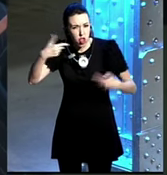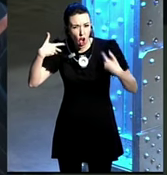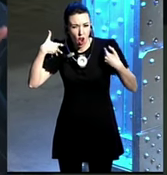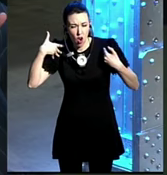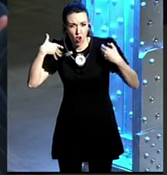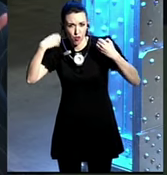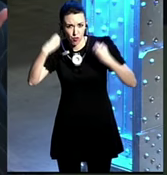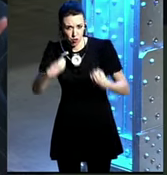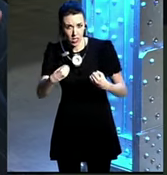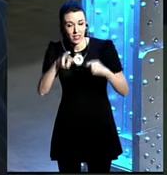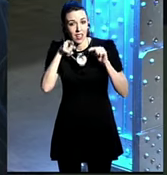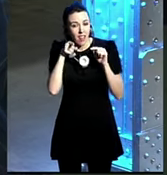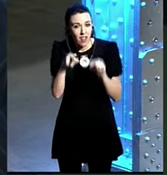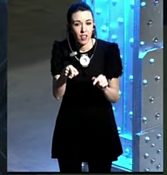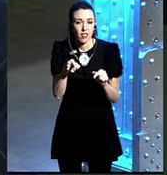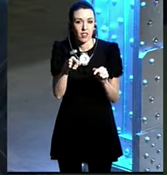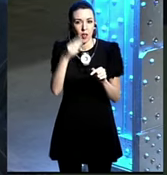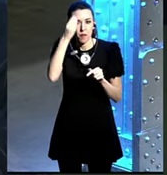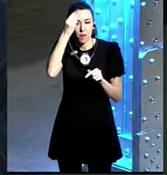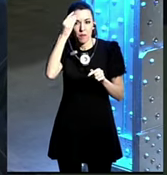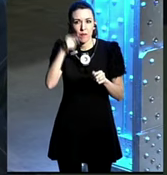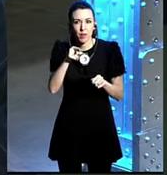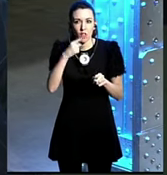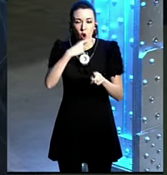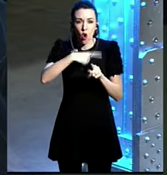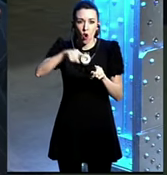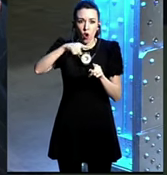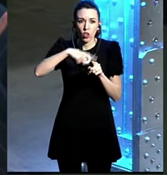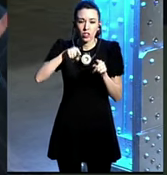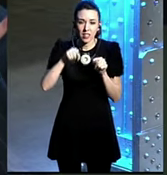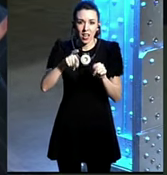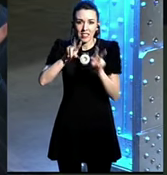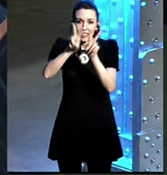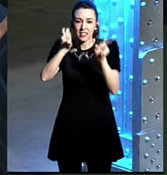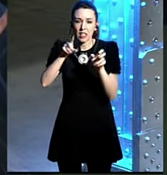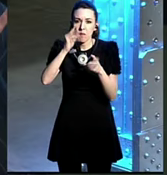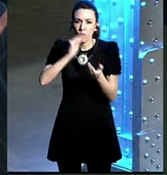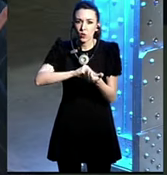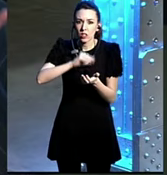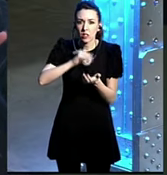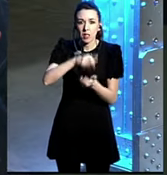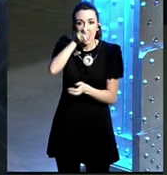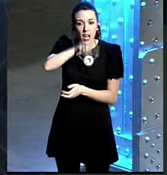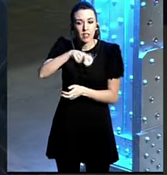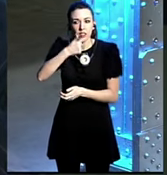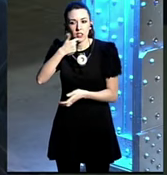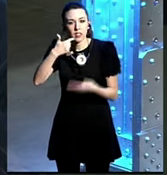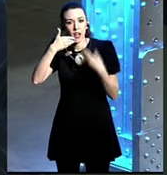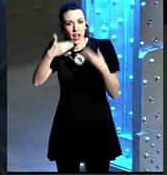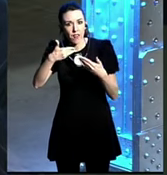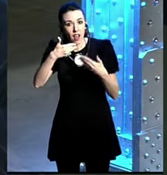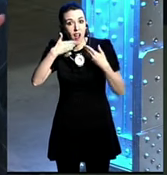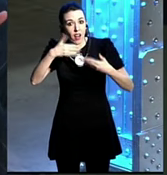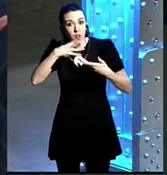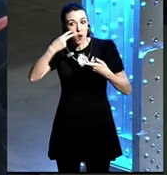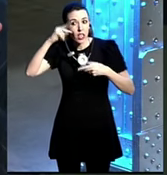en el dolor. Creo que es esta cosa sobre la cual muchas veces la gente está agradecido por experiencias